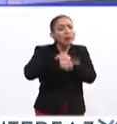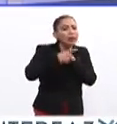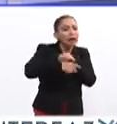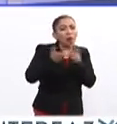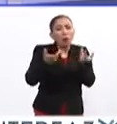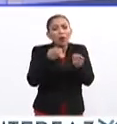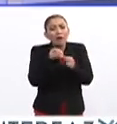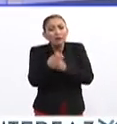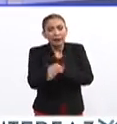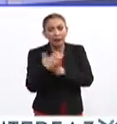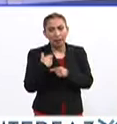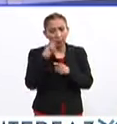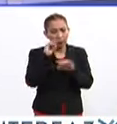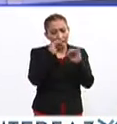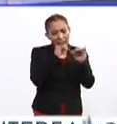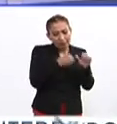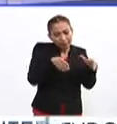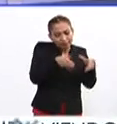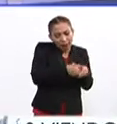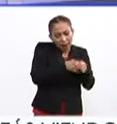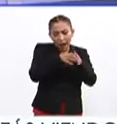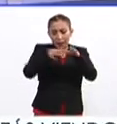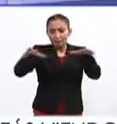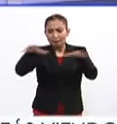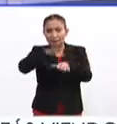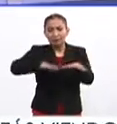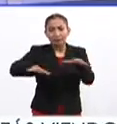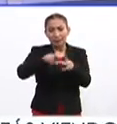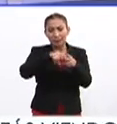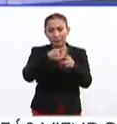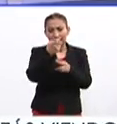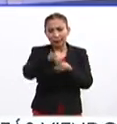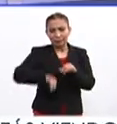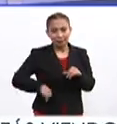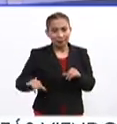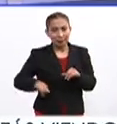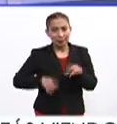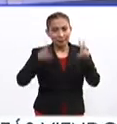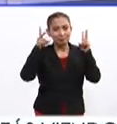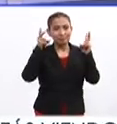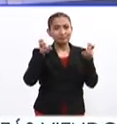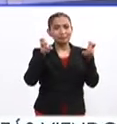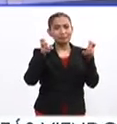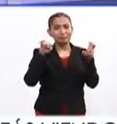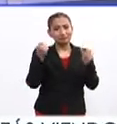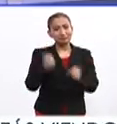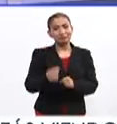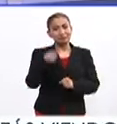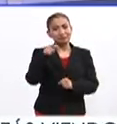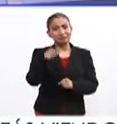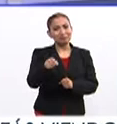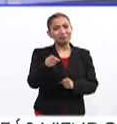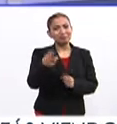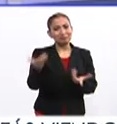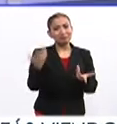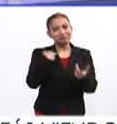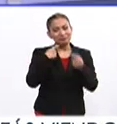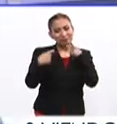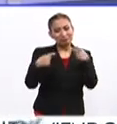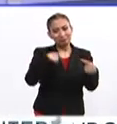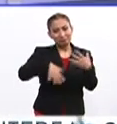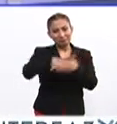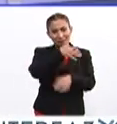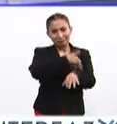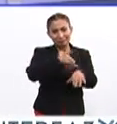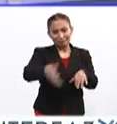cómo dañan. Vamos de lo particular también a lo general. Así que vamos a iniciar con este interesantísimo tema que seguramente ha sido debate en